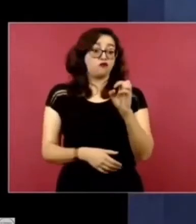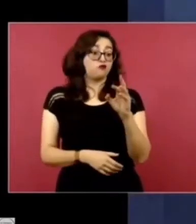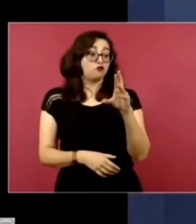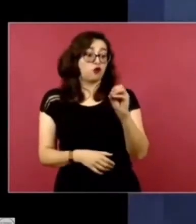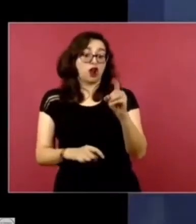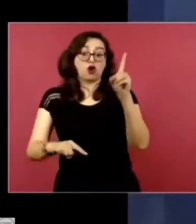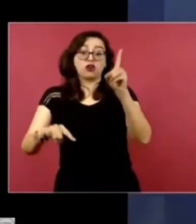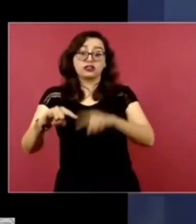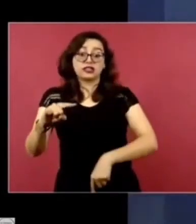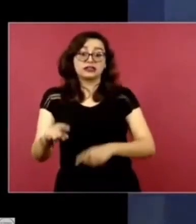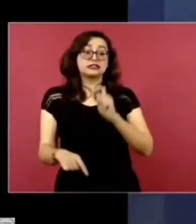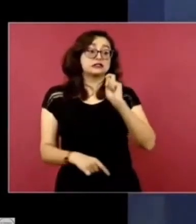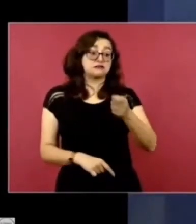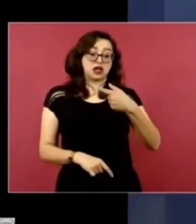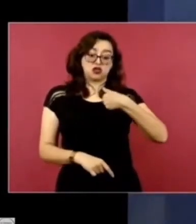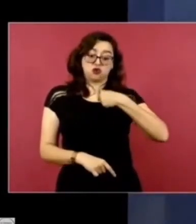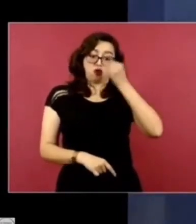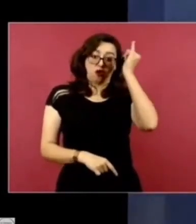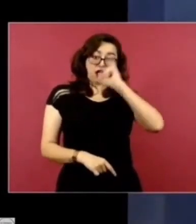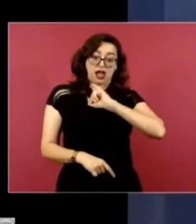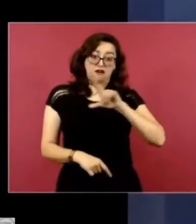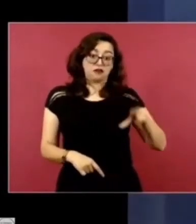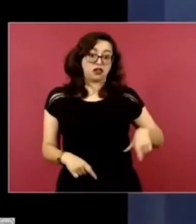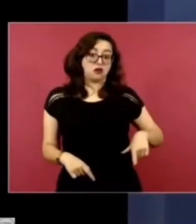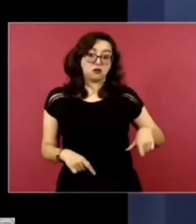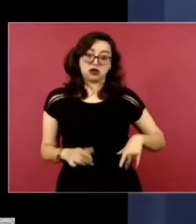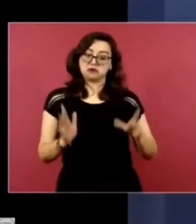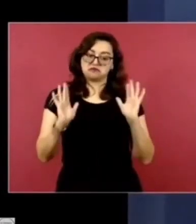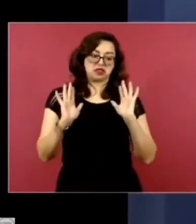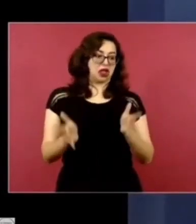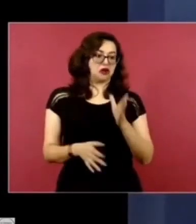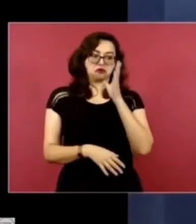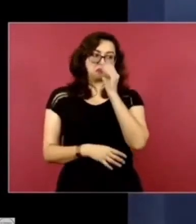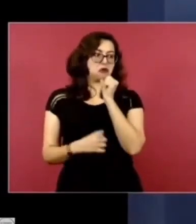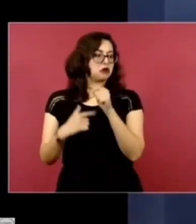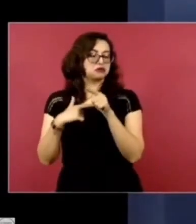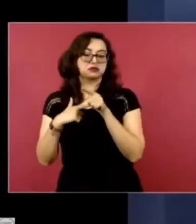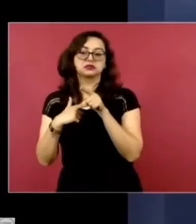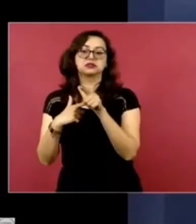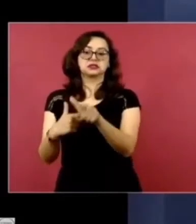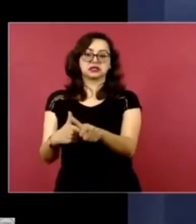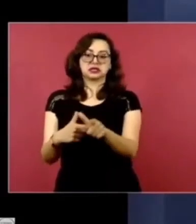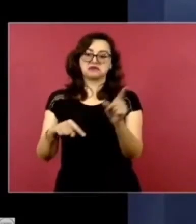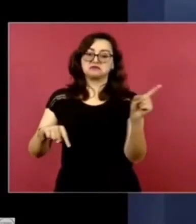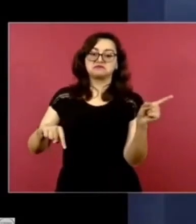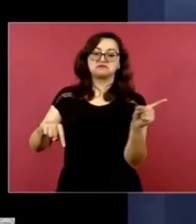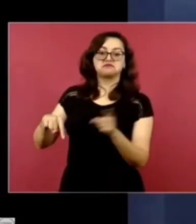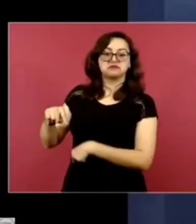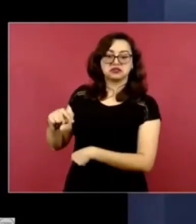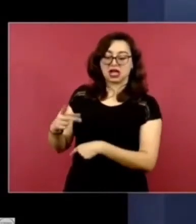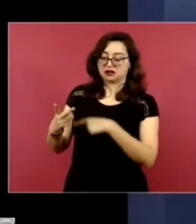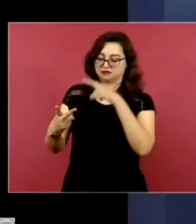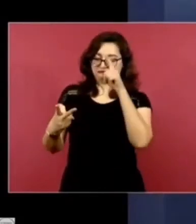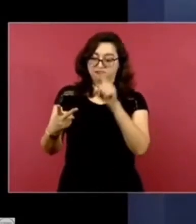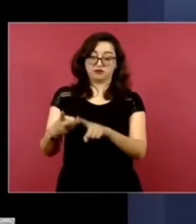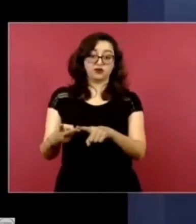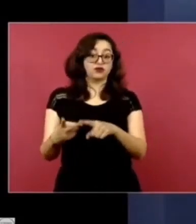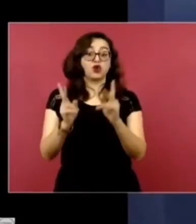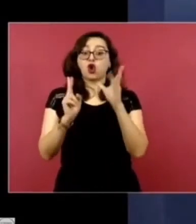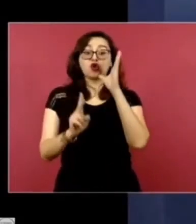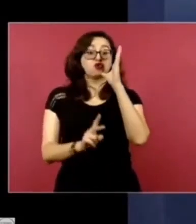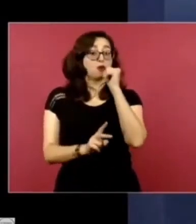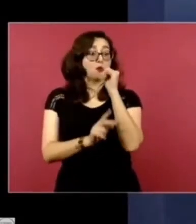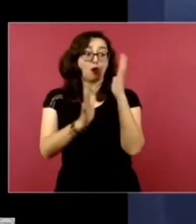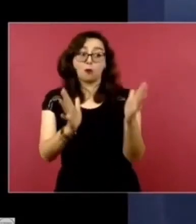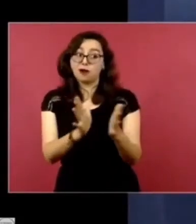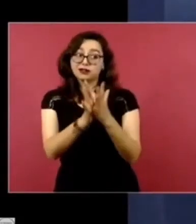una destitución. Por un delito no grave, también hemos dicho, sí, no es grave. Es destitución, inhabilitación, es en el fondo lo que